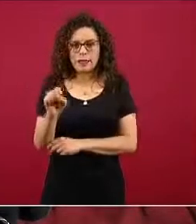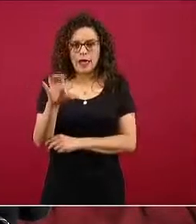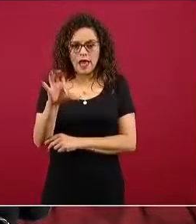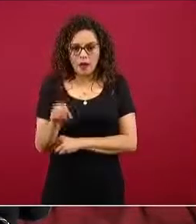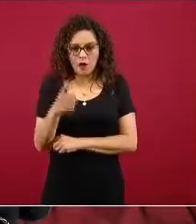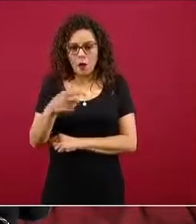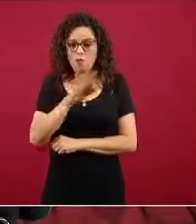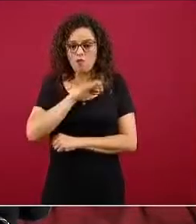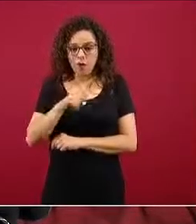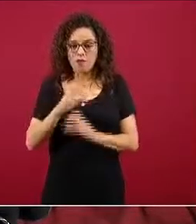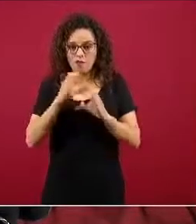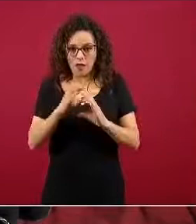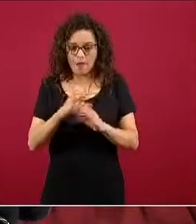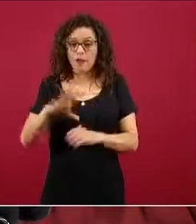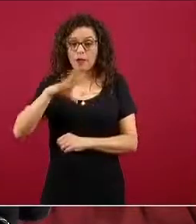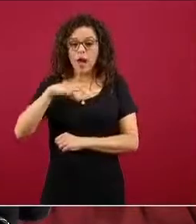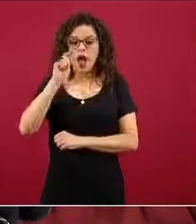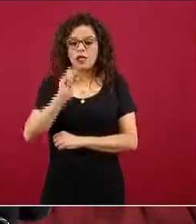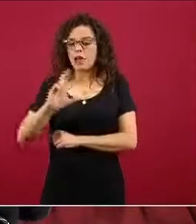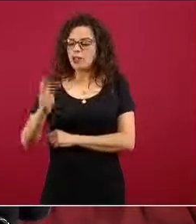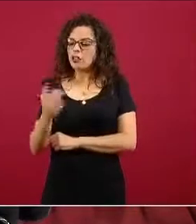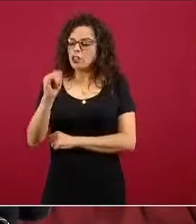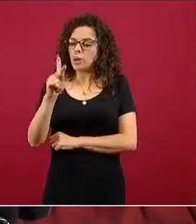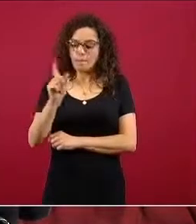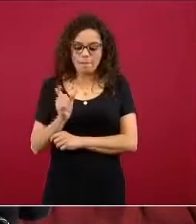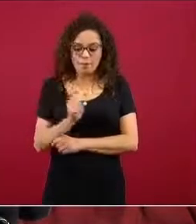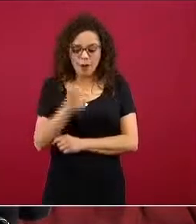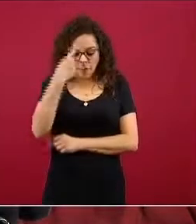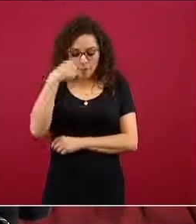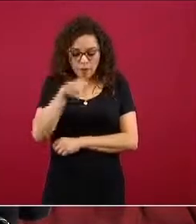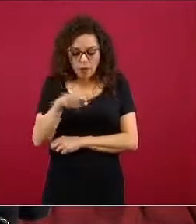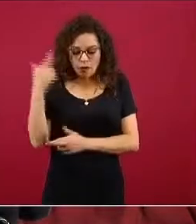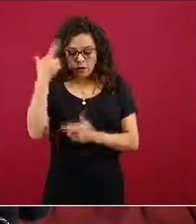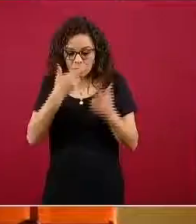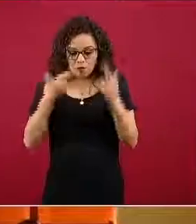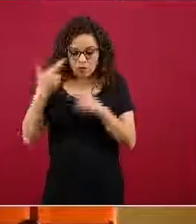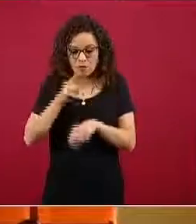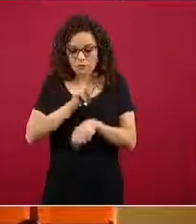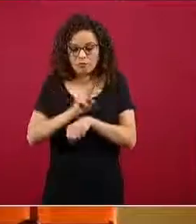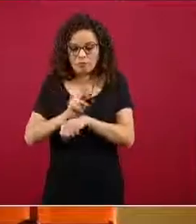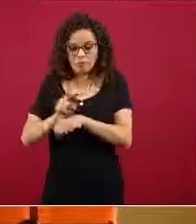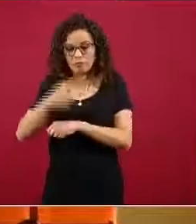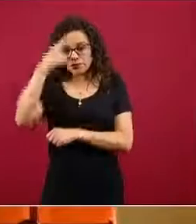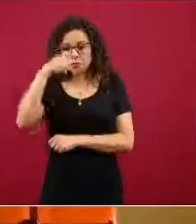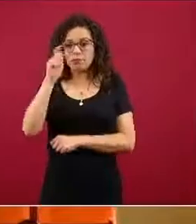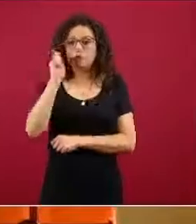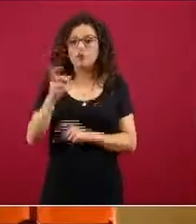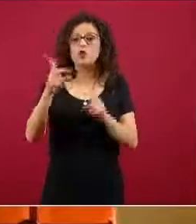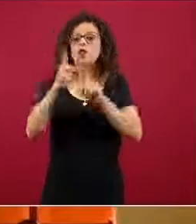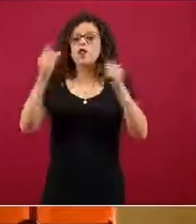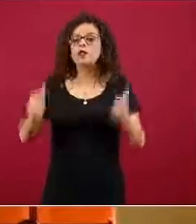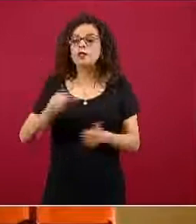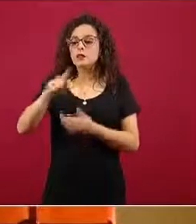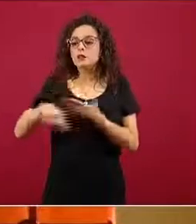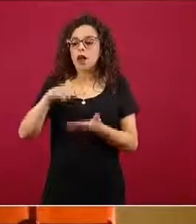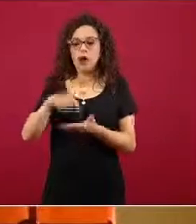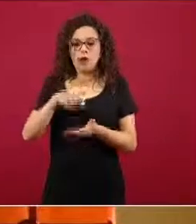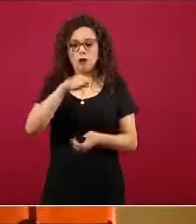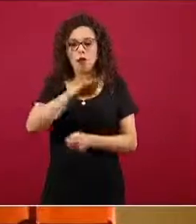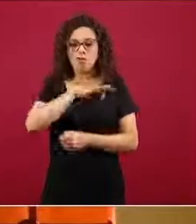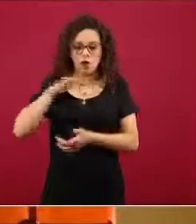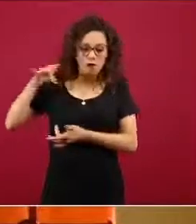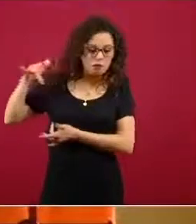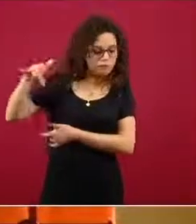y tiene un chip de monitoreo continuo. Monitorea la geolocalización del paquete y también